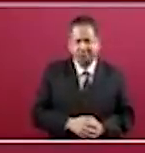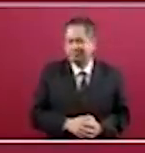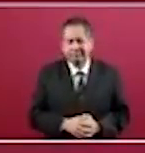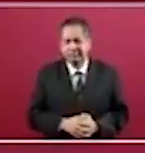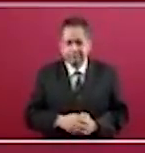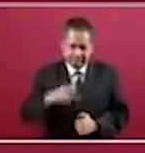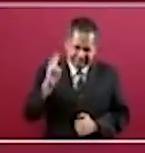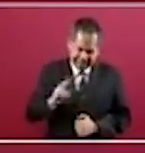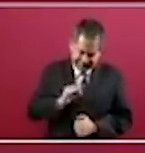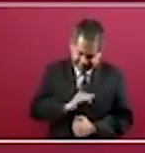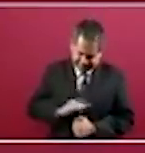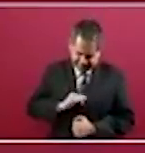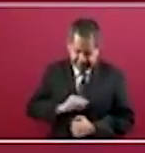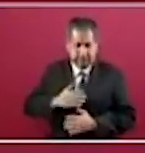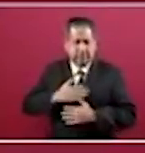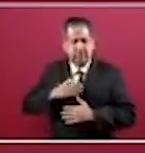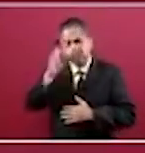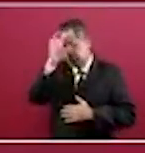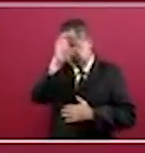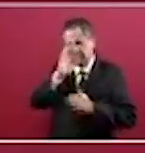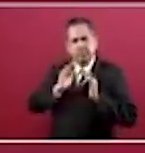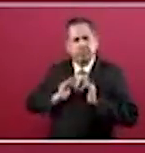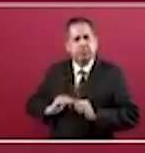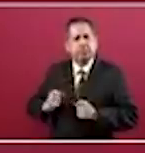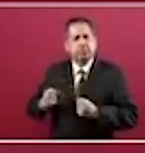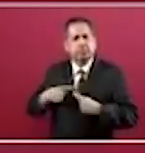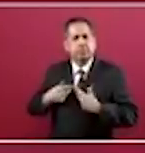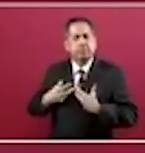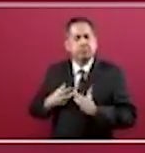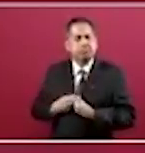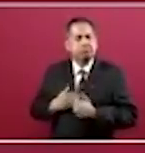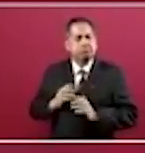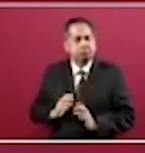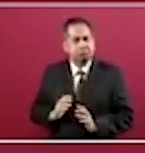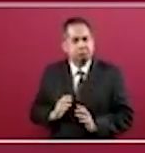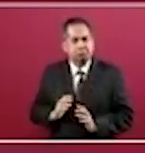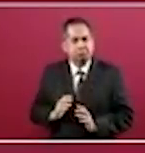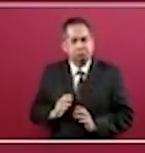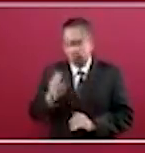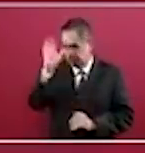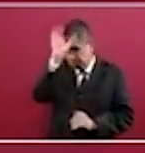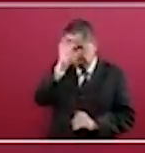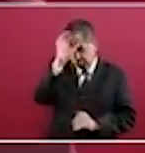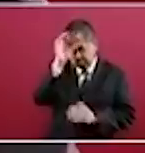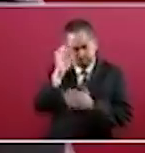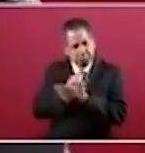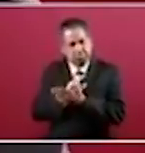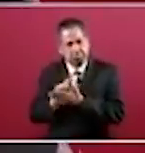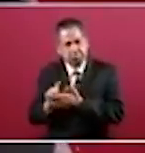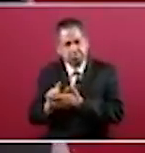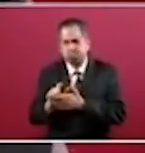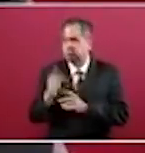La verdadera felicidad es estar bien con uno mismo, estar bien con nuestra conciencia y